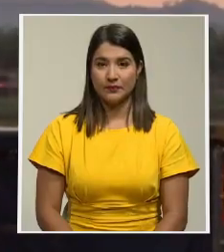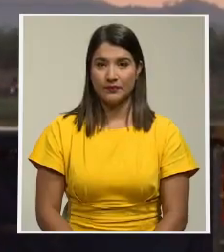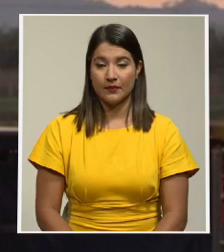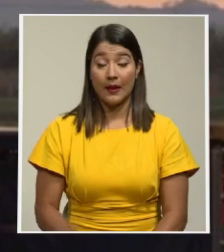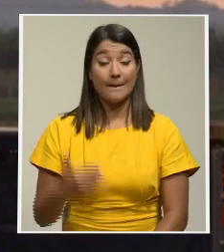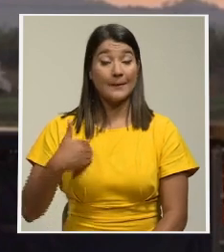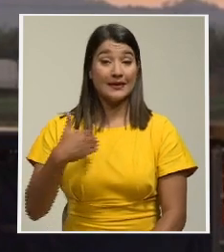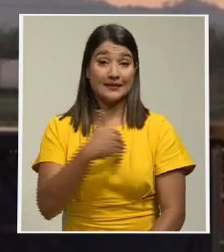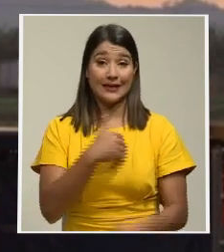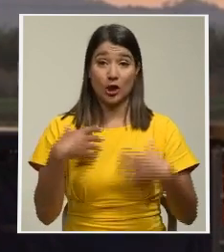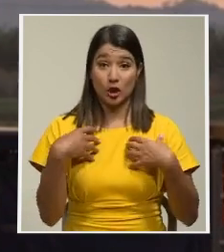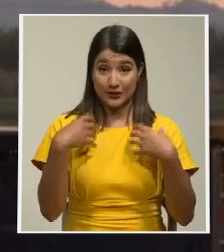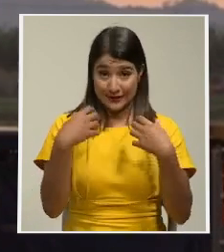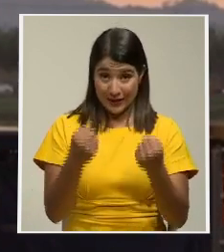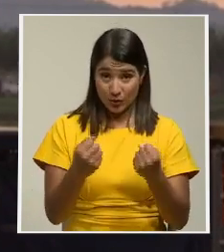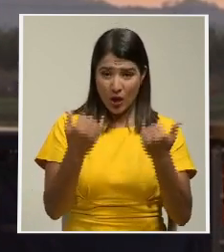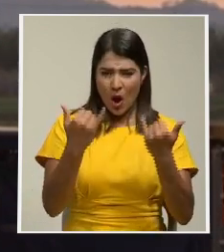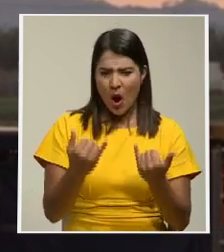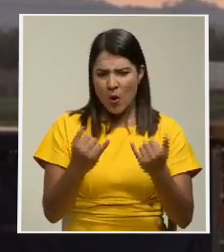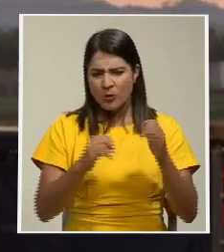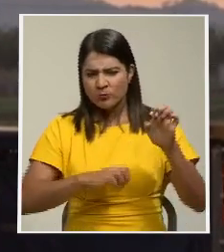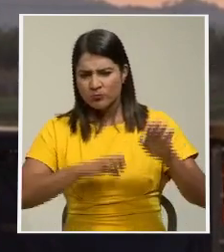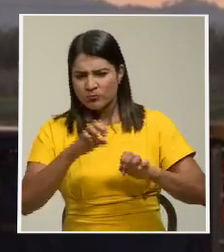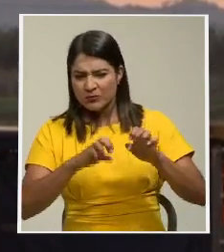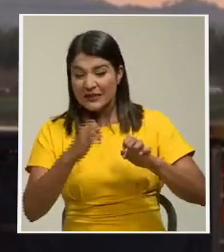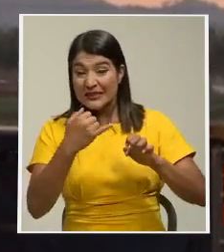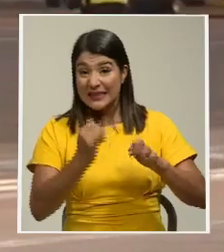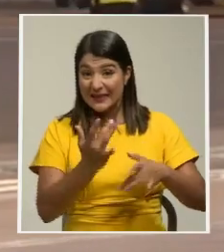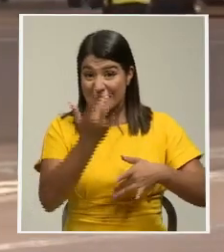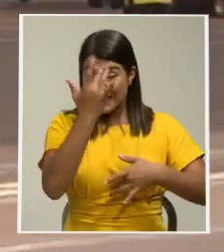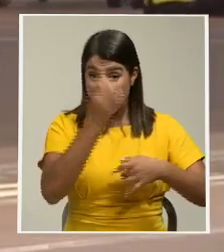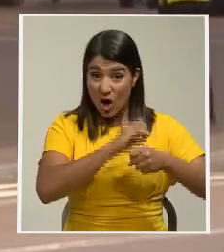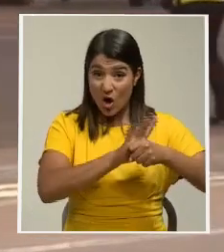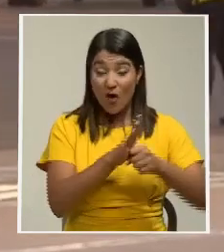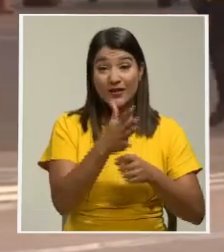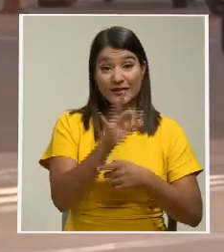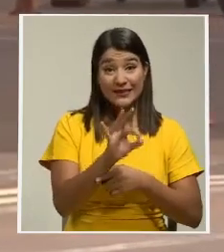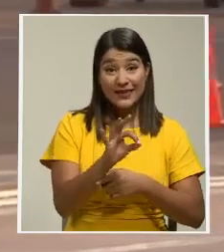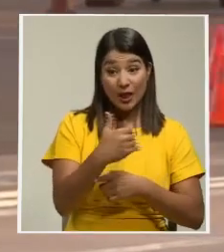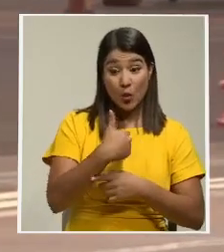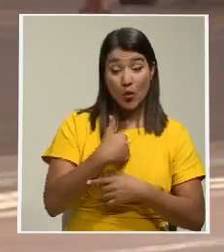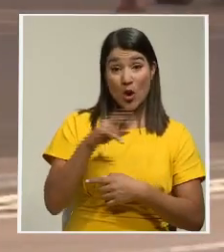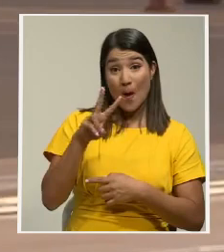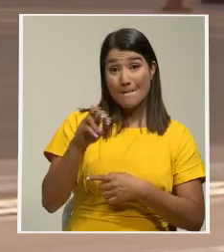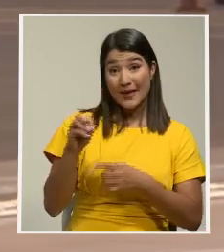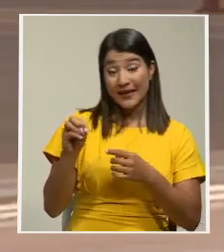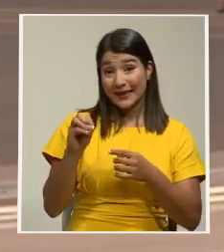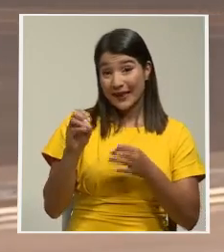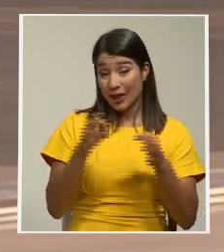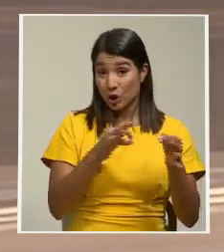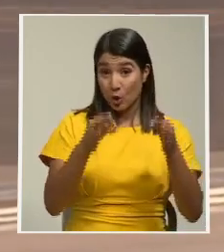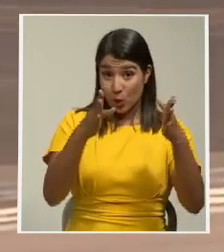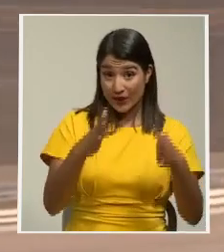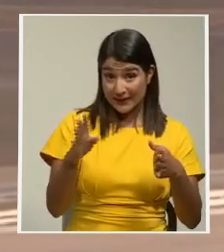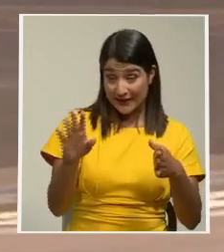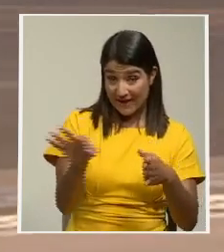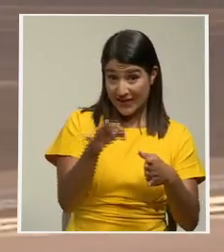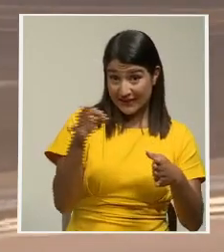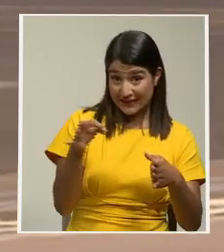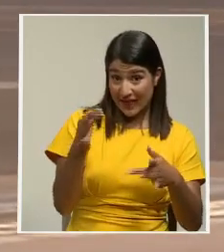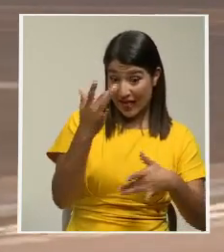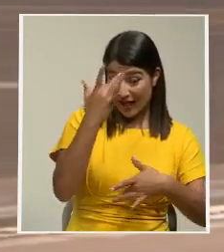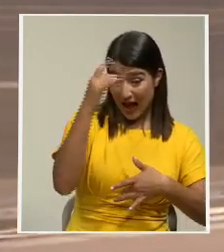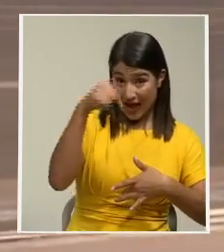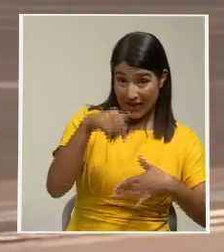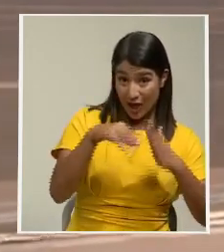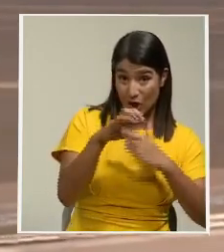El Ministerio de Salud estudia si el contagio de COVID-19 de 20 turistas franceses pudo darse en territorio nacional o